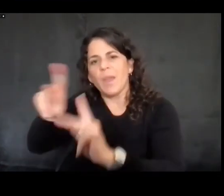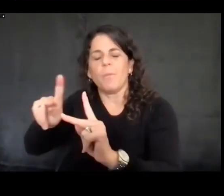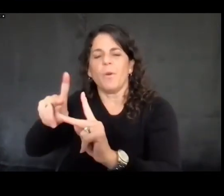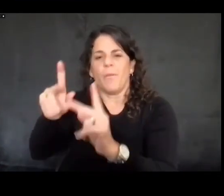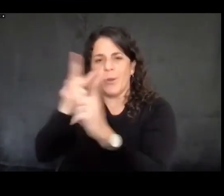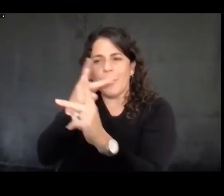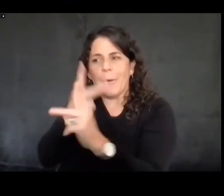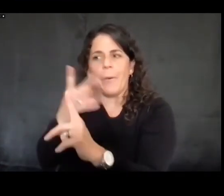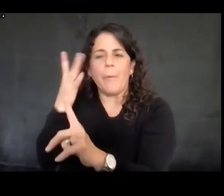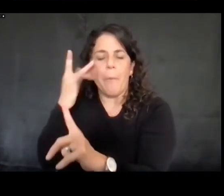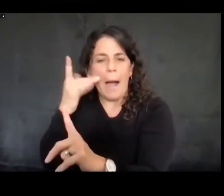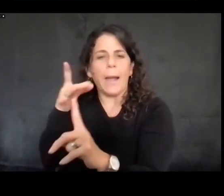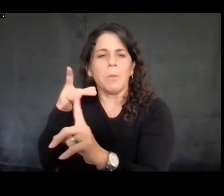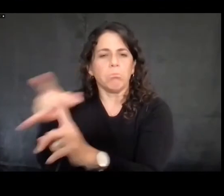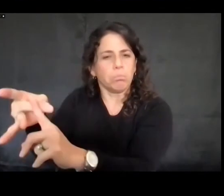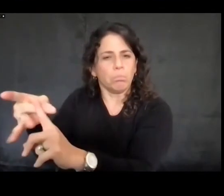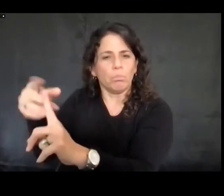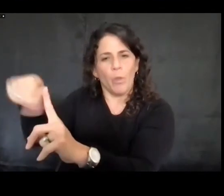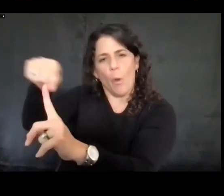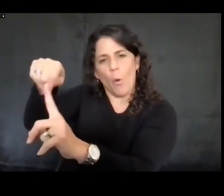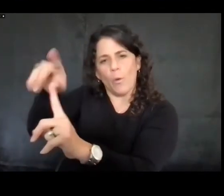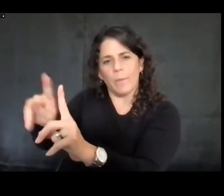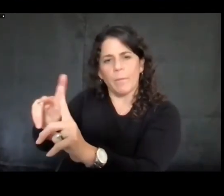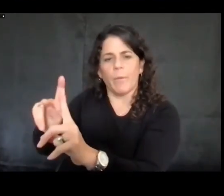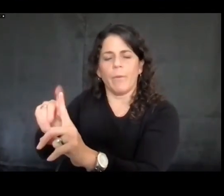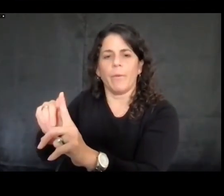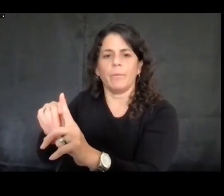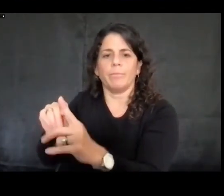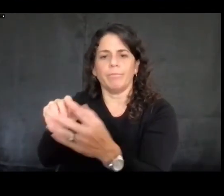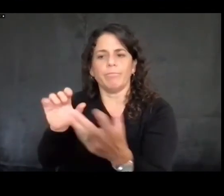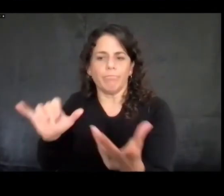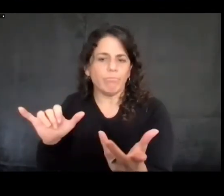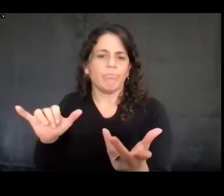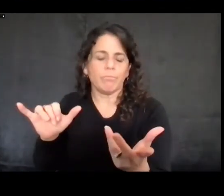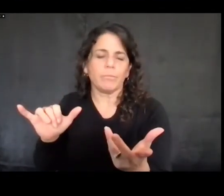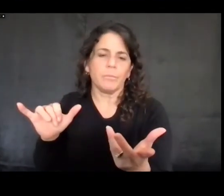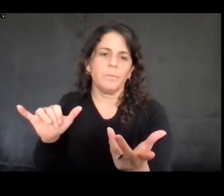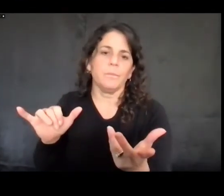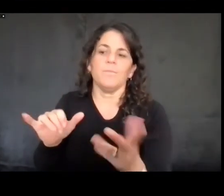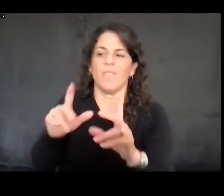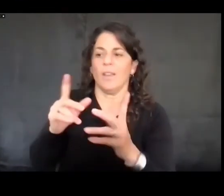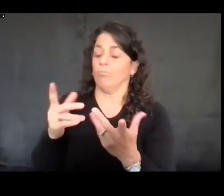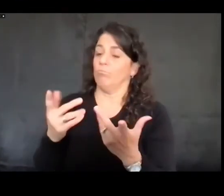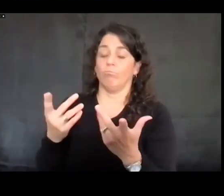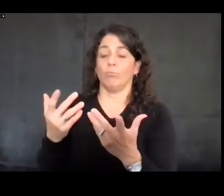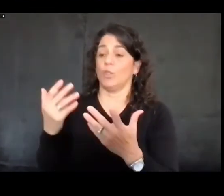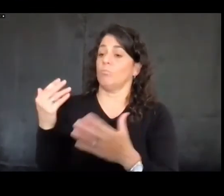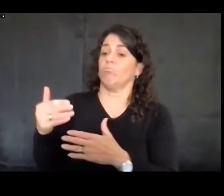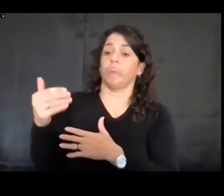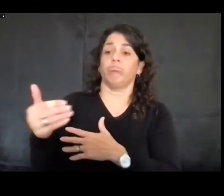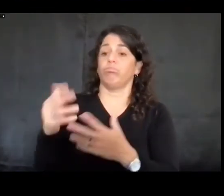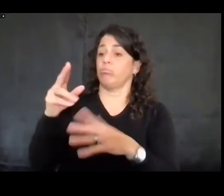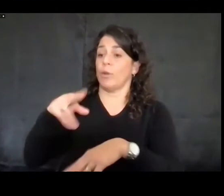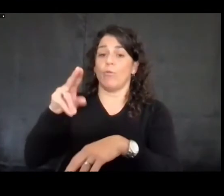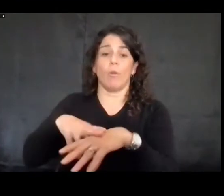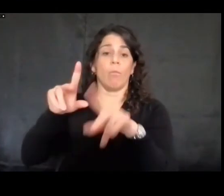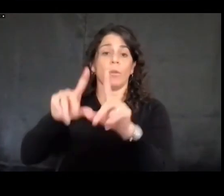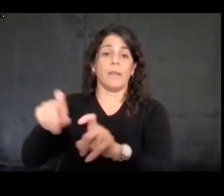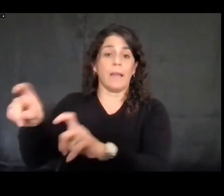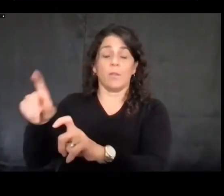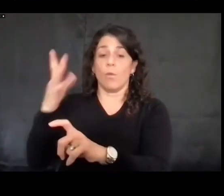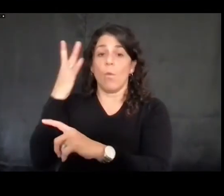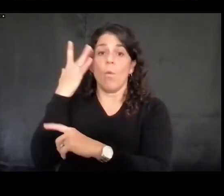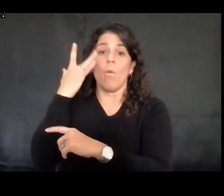infectados esos eran fueron análisis rutinarios hechos